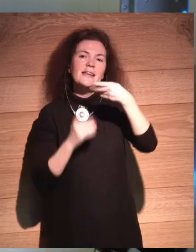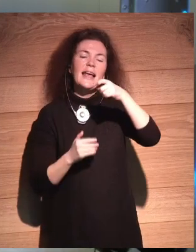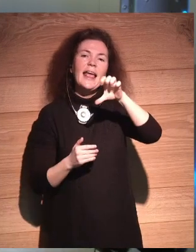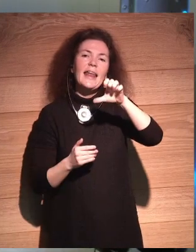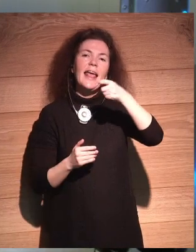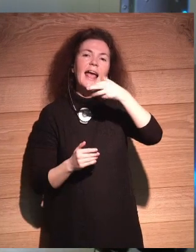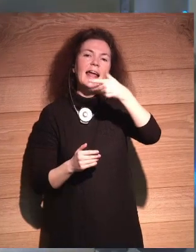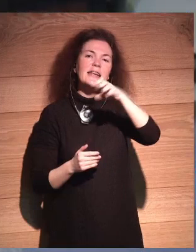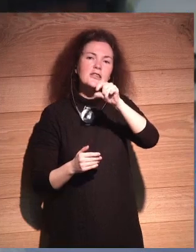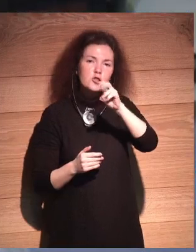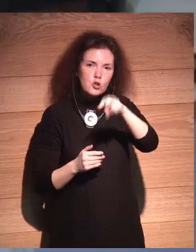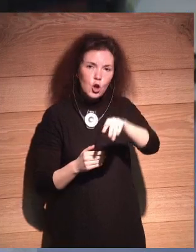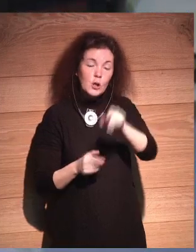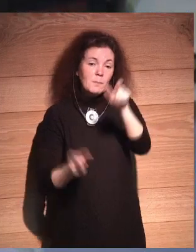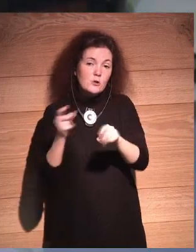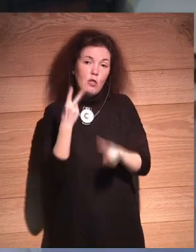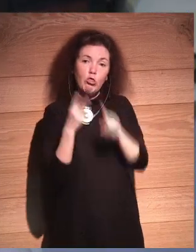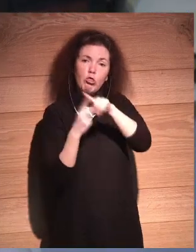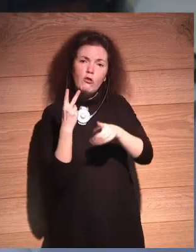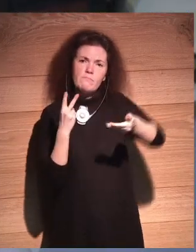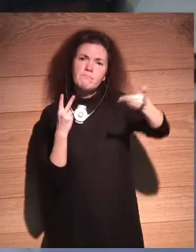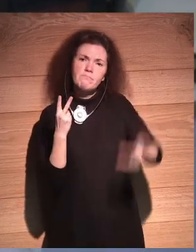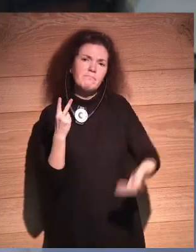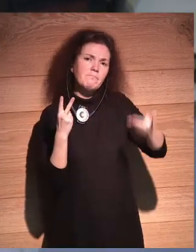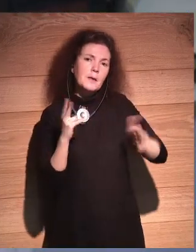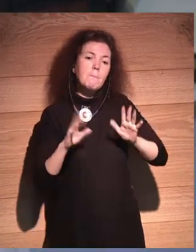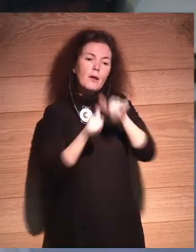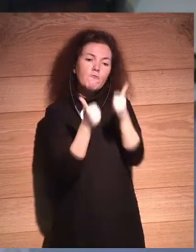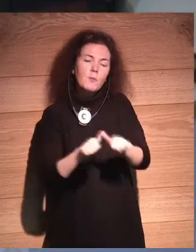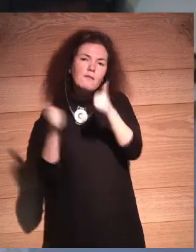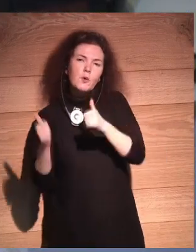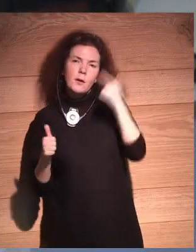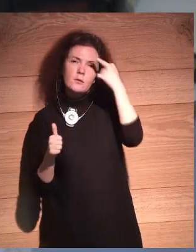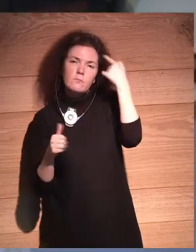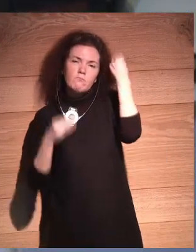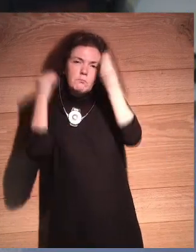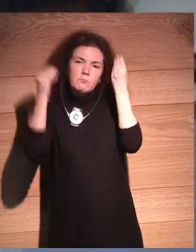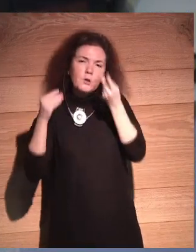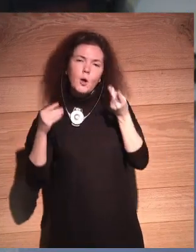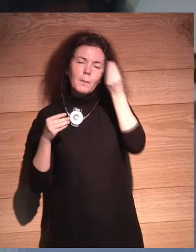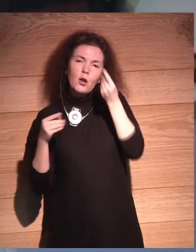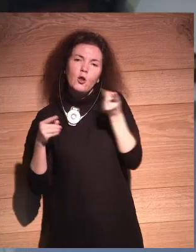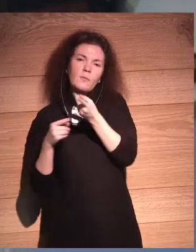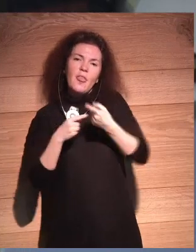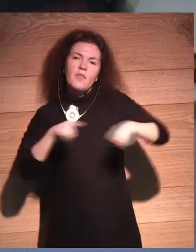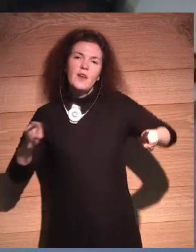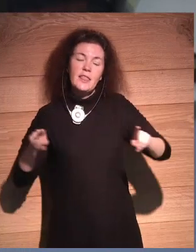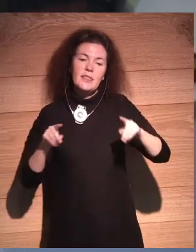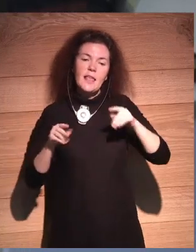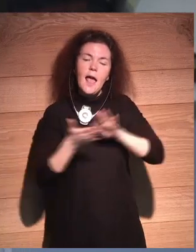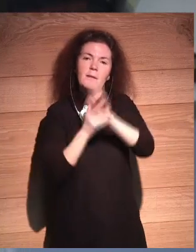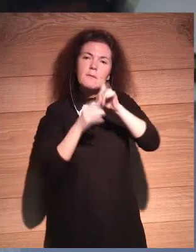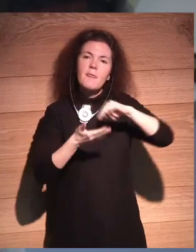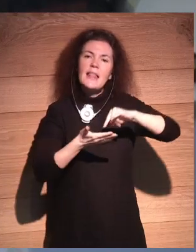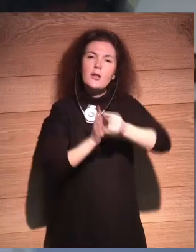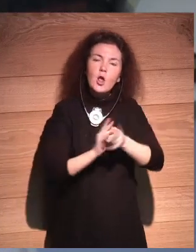son dos personas de enorme relevancia, pero con formas de ver, en este caso la